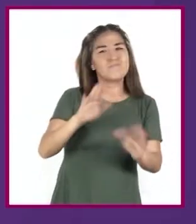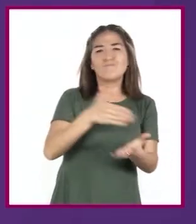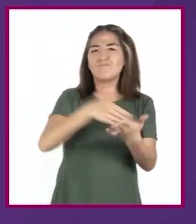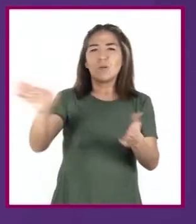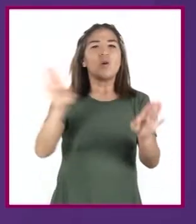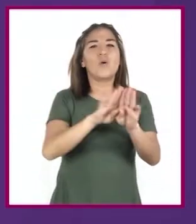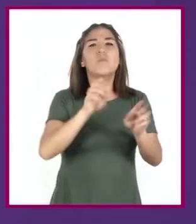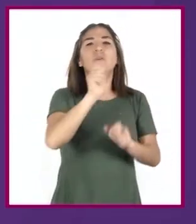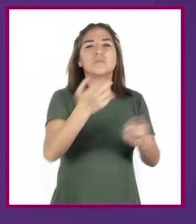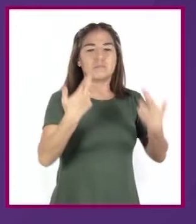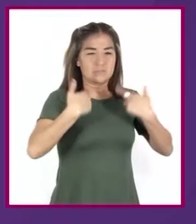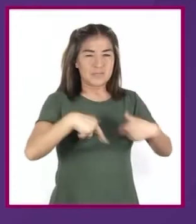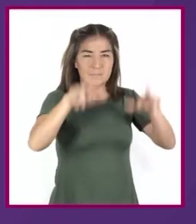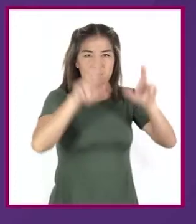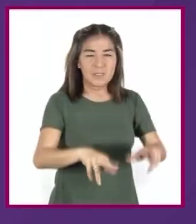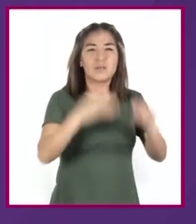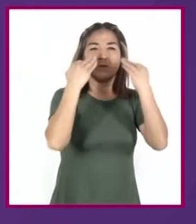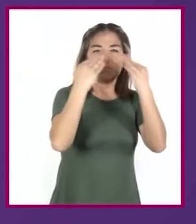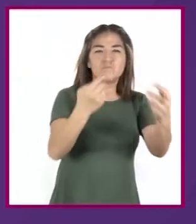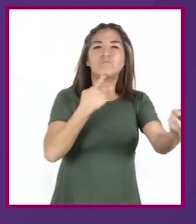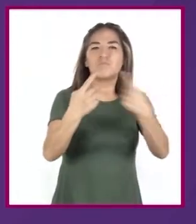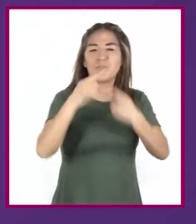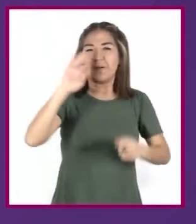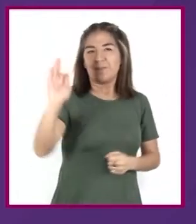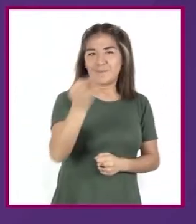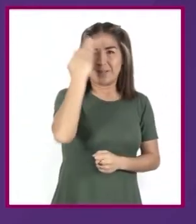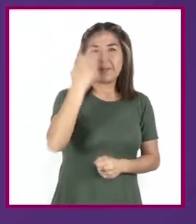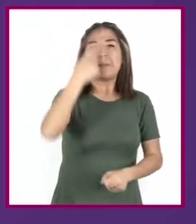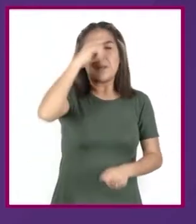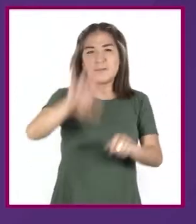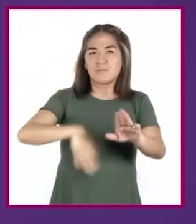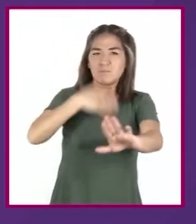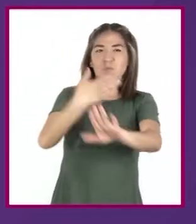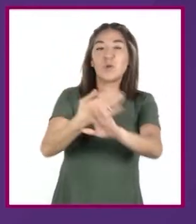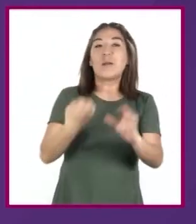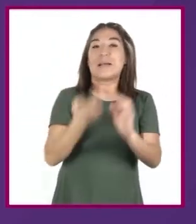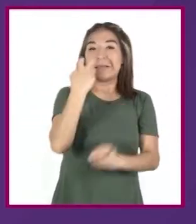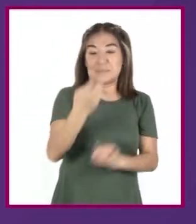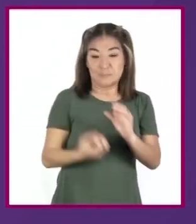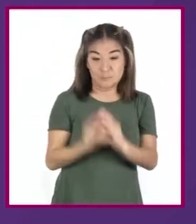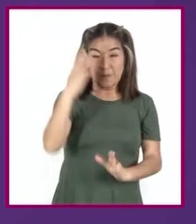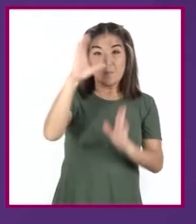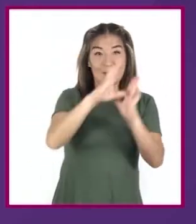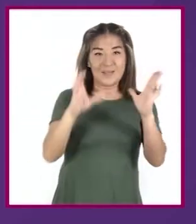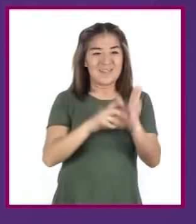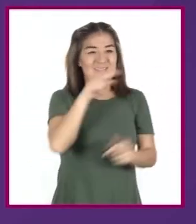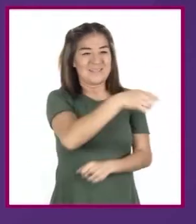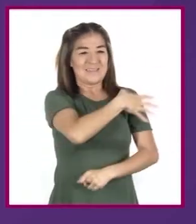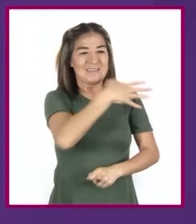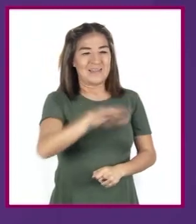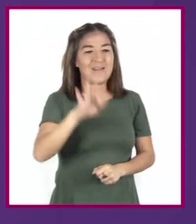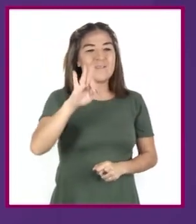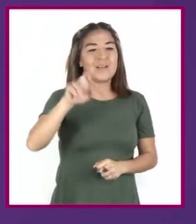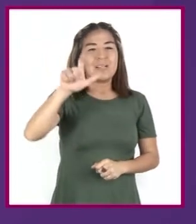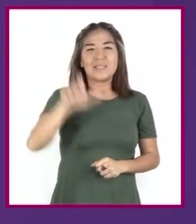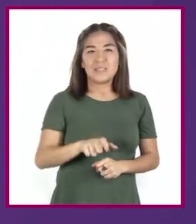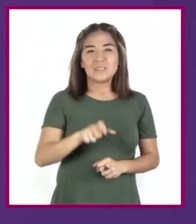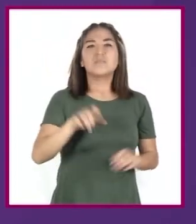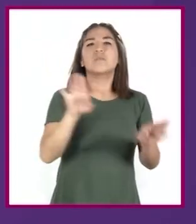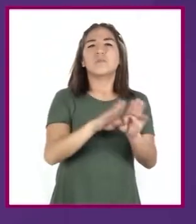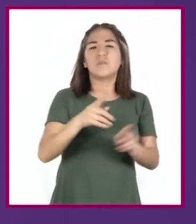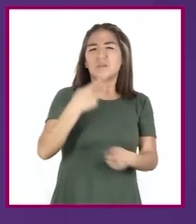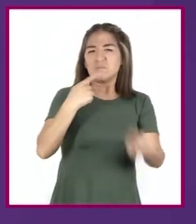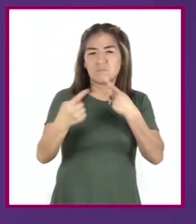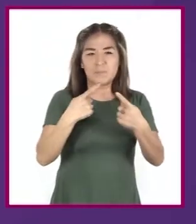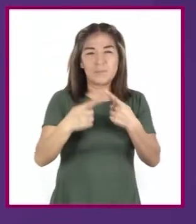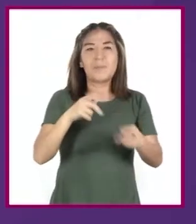representativa, democrática y federal. En contra de la nueva Constitución, el general Félix María Zuloaga proclamó el